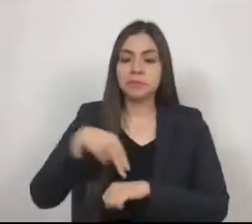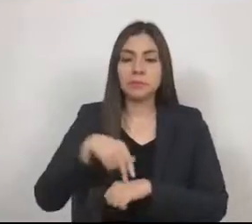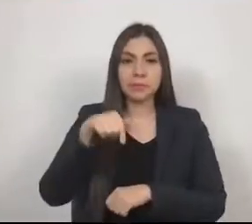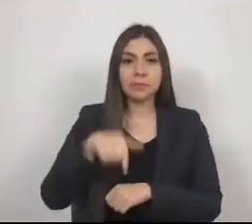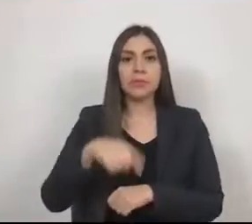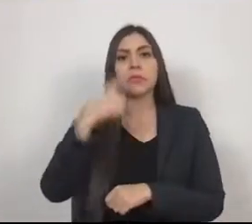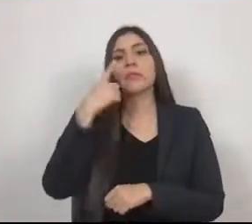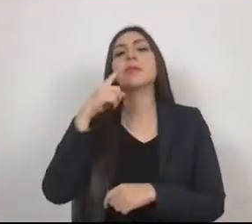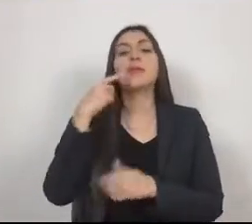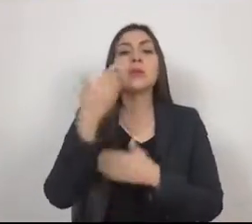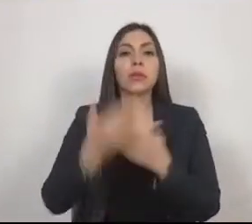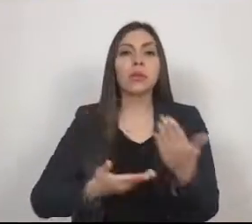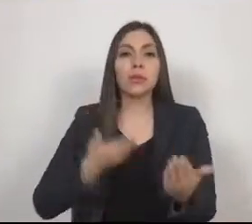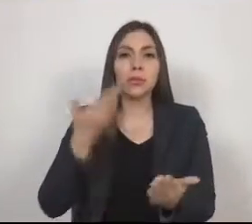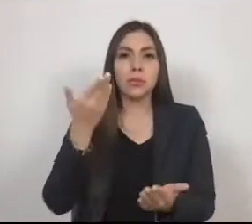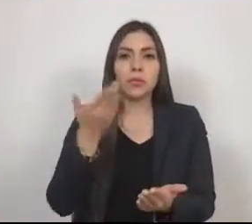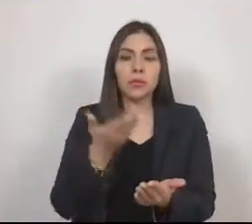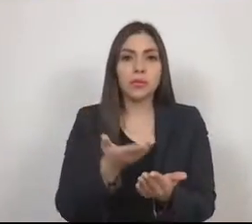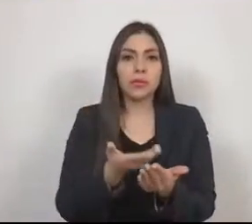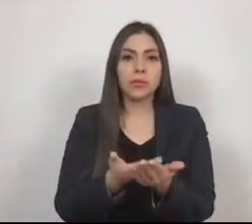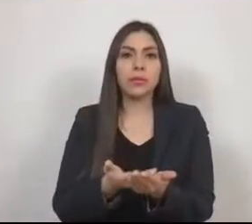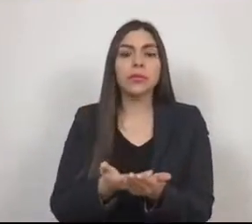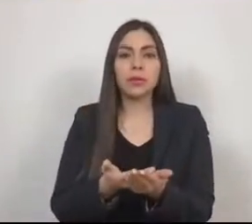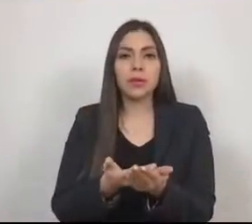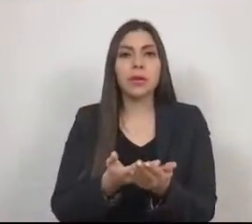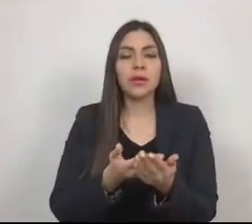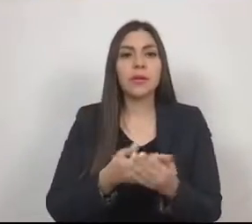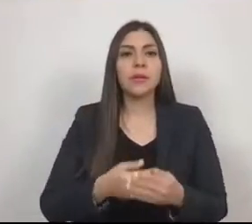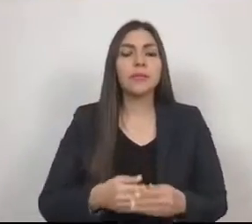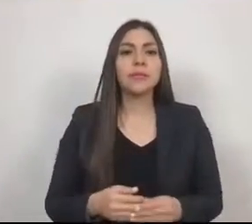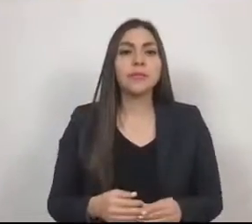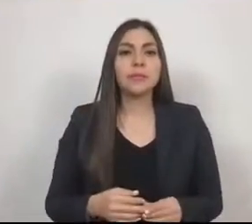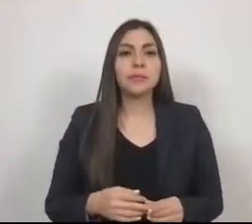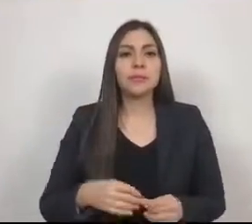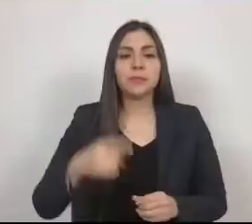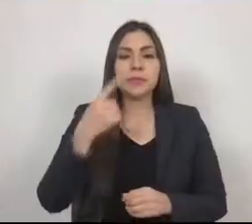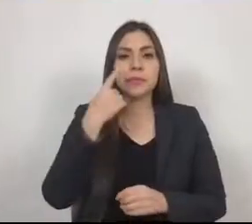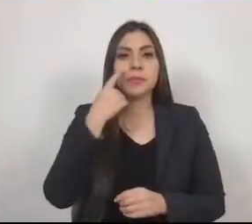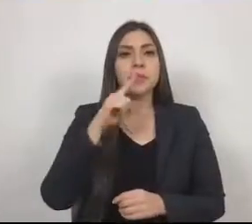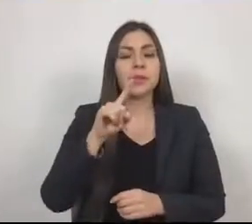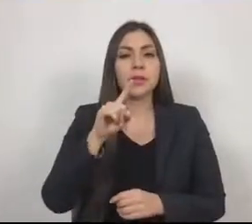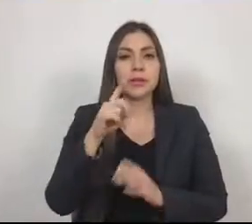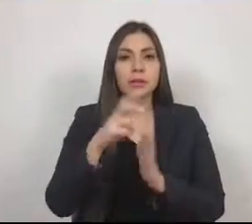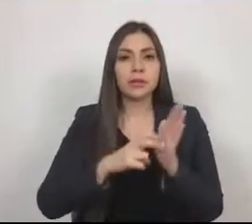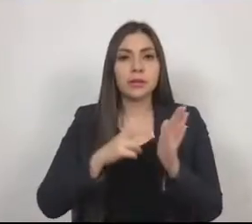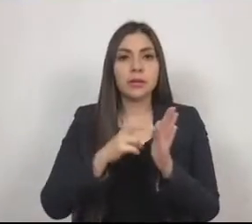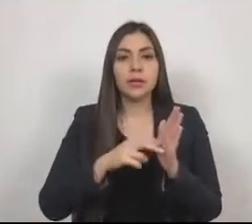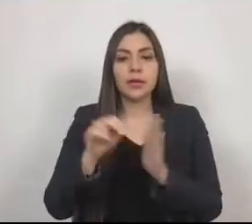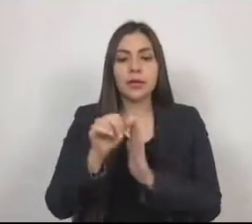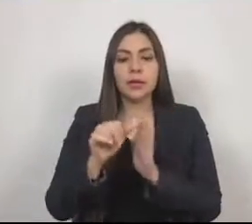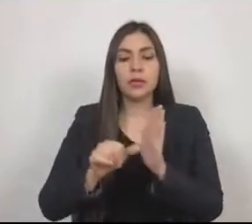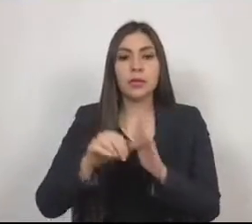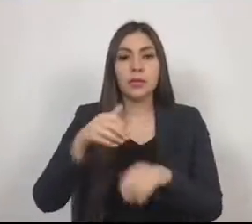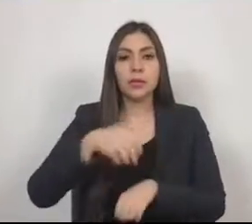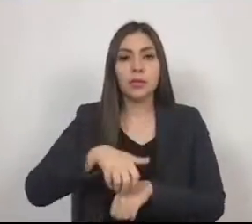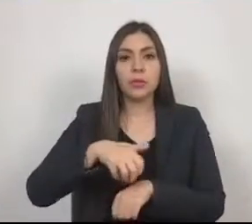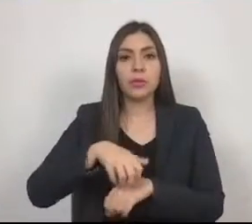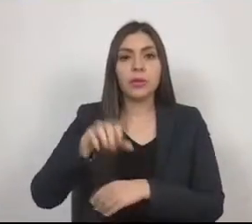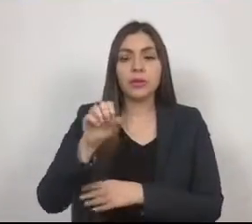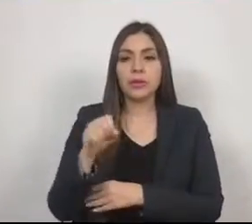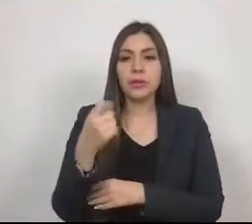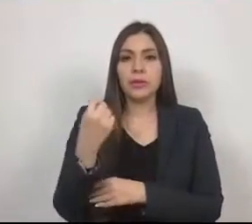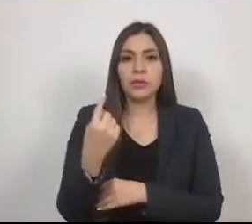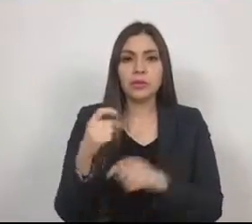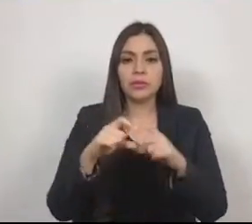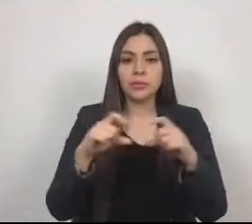a consideración la iniciativa con proyecto de decreto por la que se reforma el artículo 61, fracción